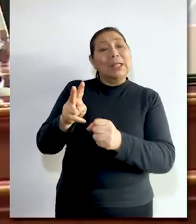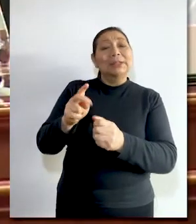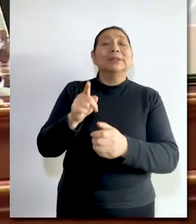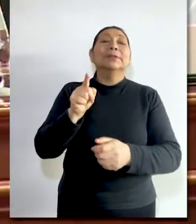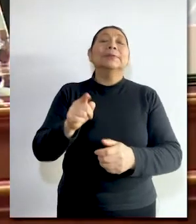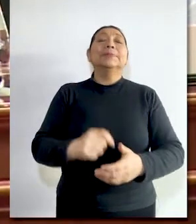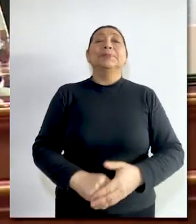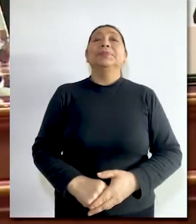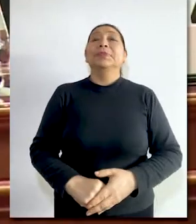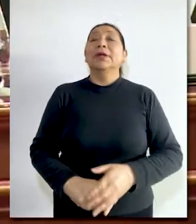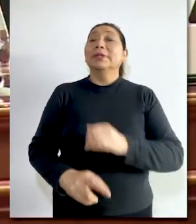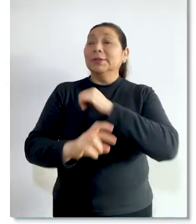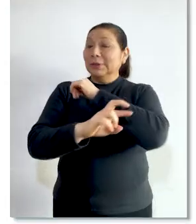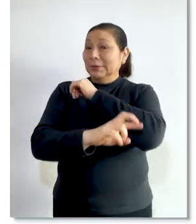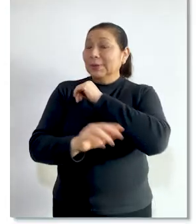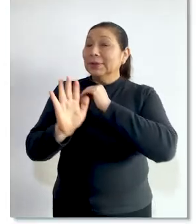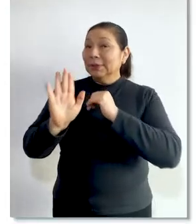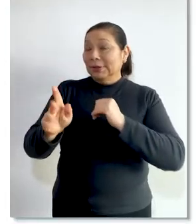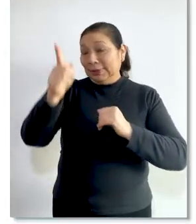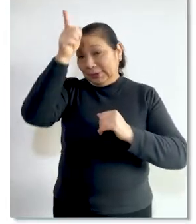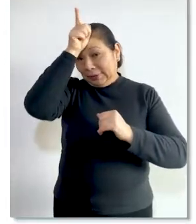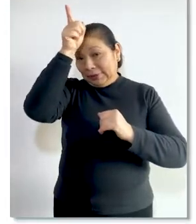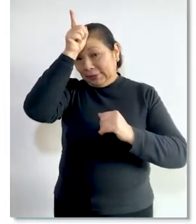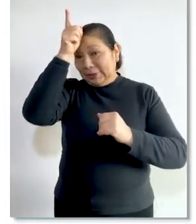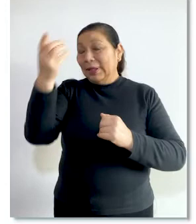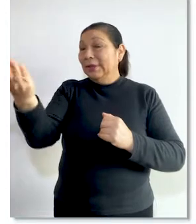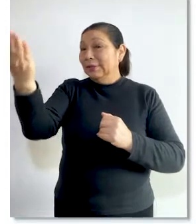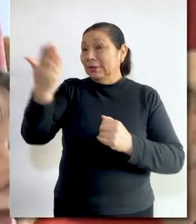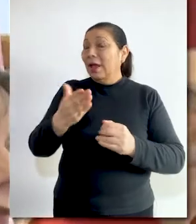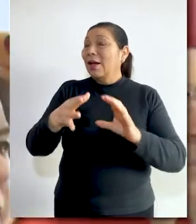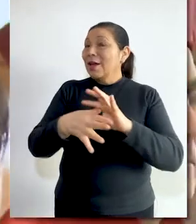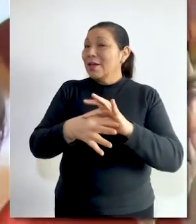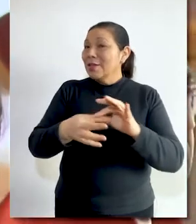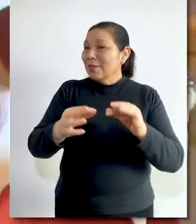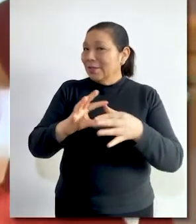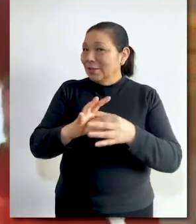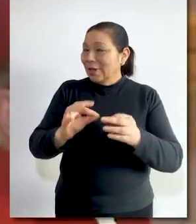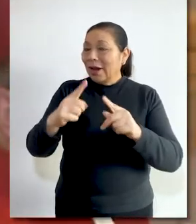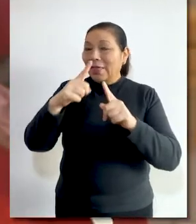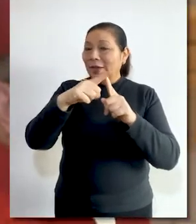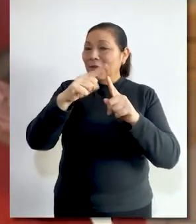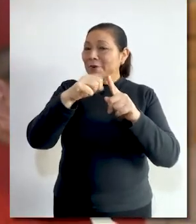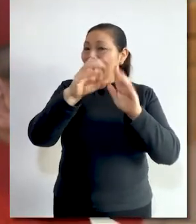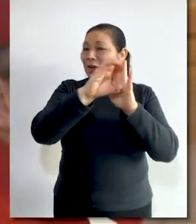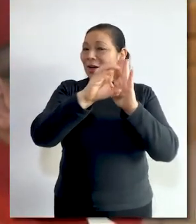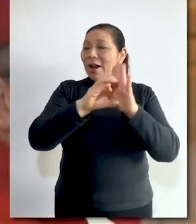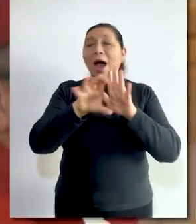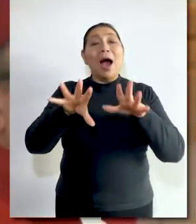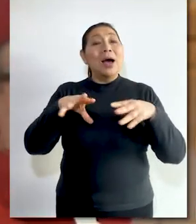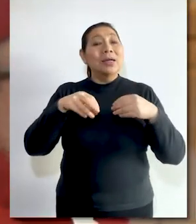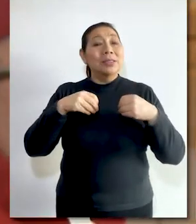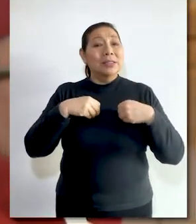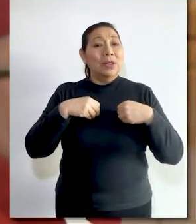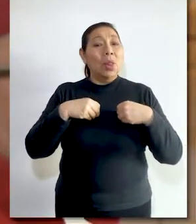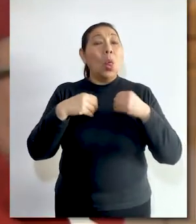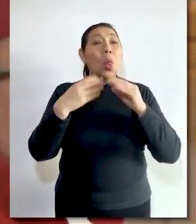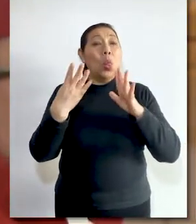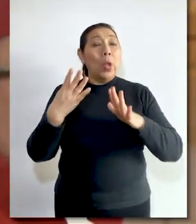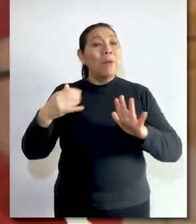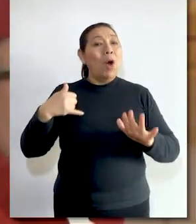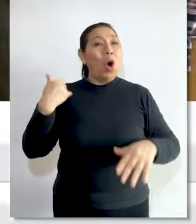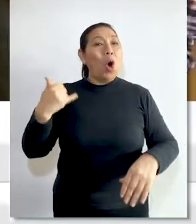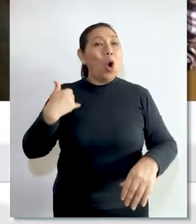trabajos de interés general alemania en una decisión histórica el tribunal constitucional